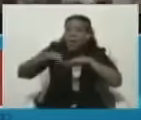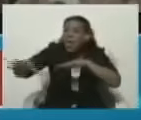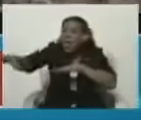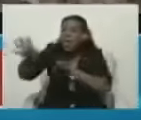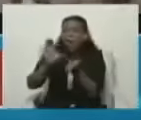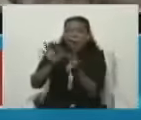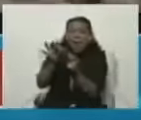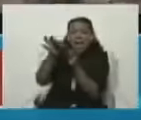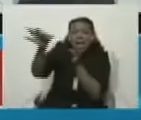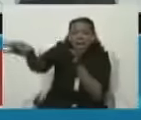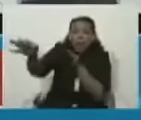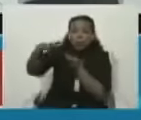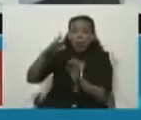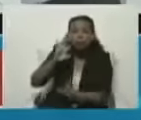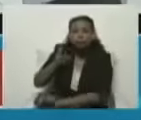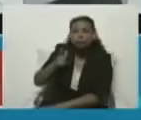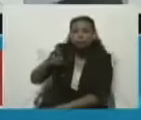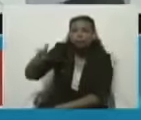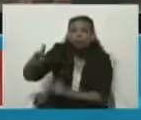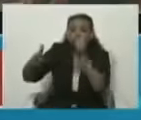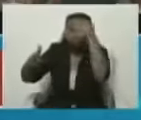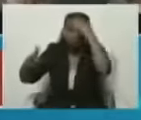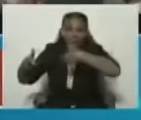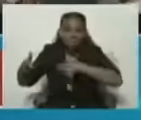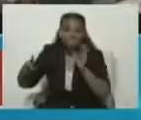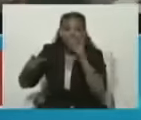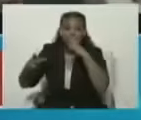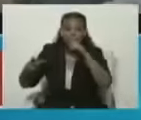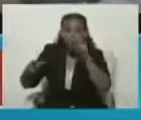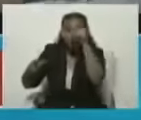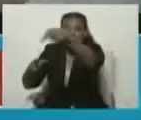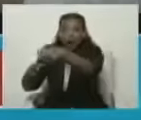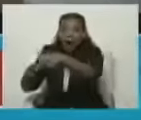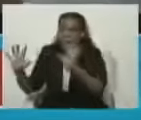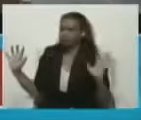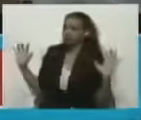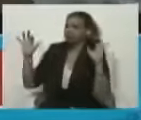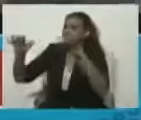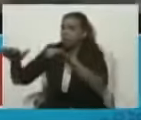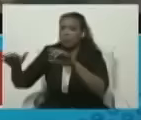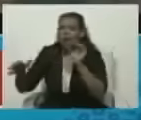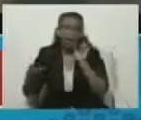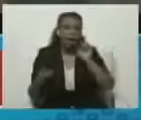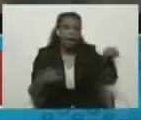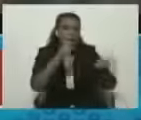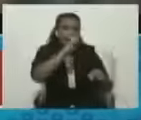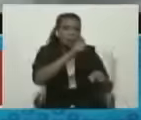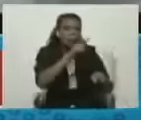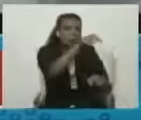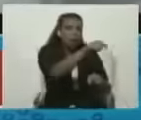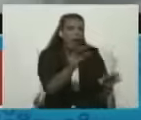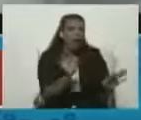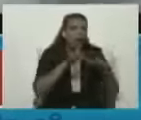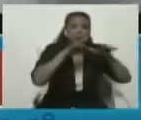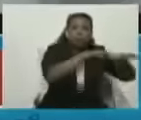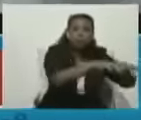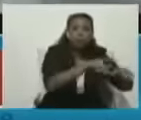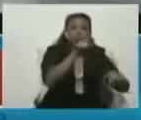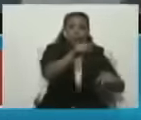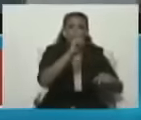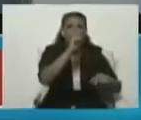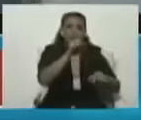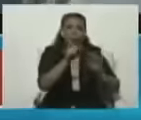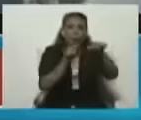lugares a donde ha llegado Nicolás Maduro Moros. Desde la parte más sur, nos fuimos para